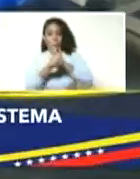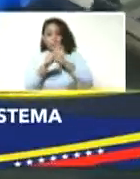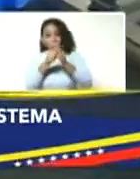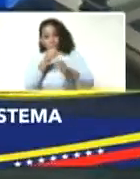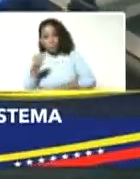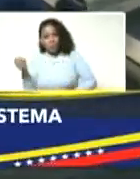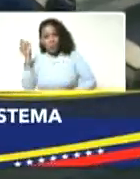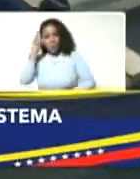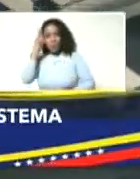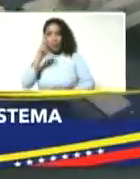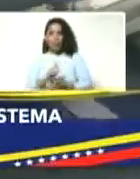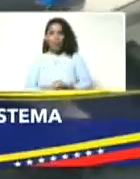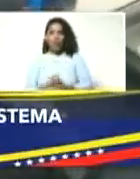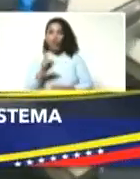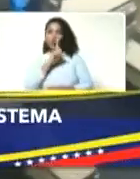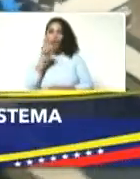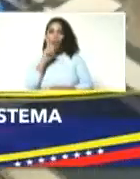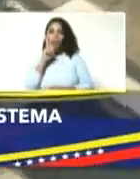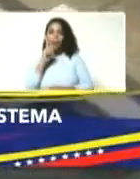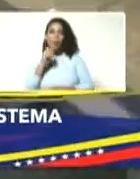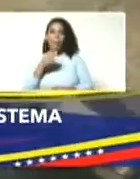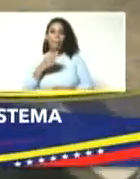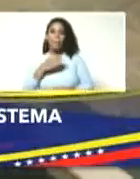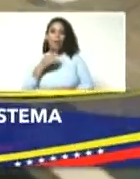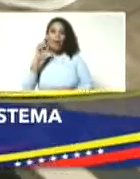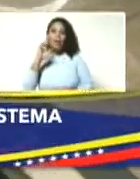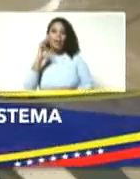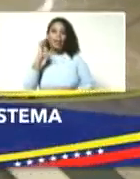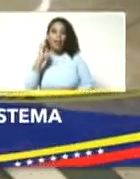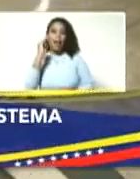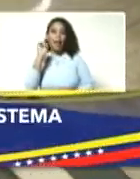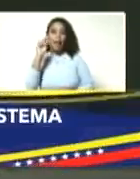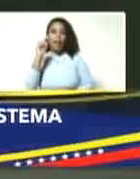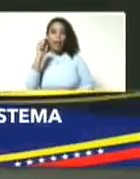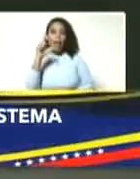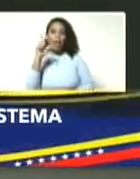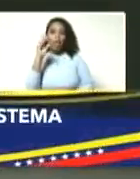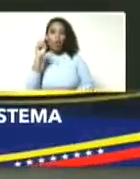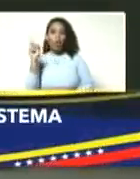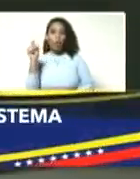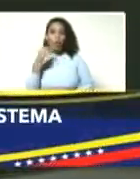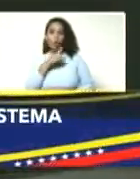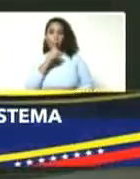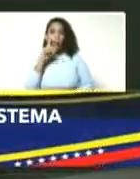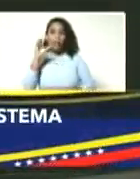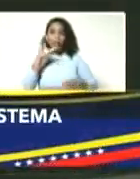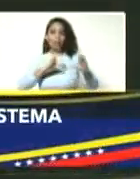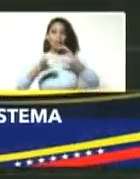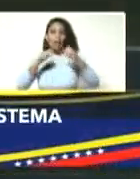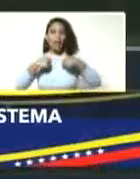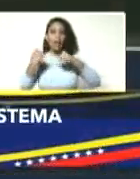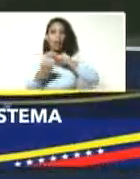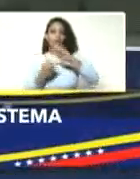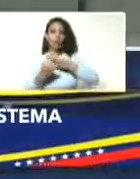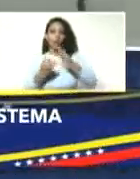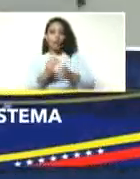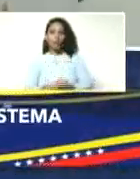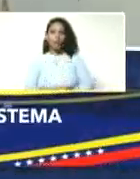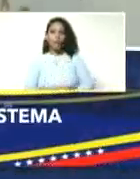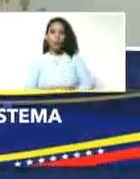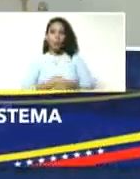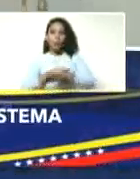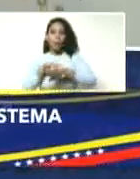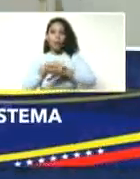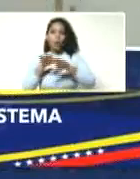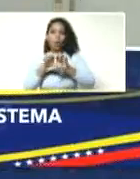Bueno, profesor, ¿cuál es tu nombre? Reinaldo. Mucho gusto, presidente. Reinaldo profesor Ávila. Reinaldo Ávila, del área de ciencia de aquí de la institución del IAE Inver de Coroní, por el Ministerio de